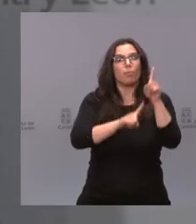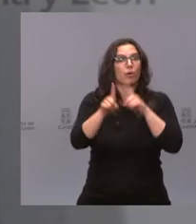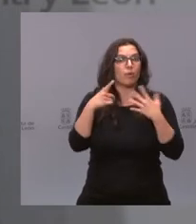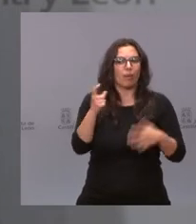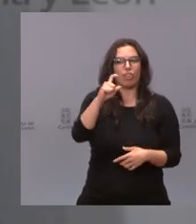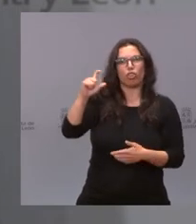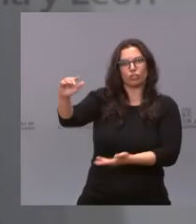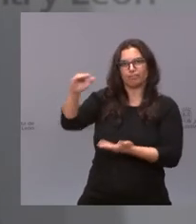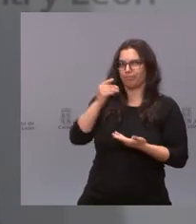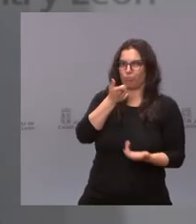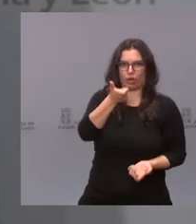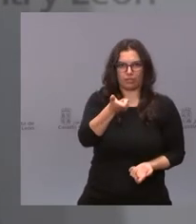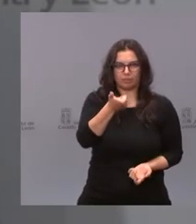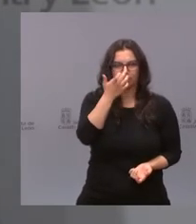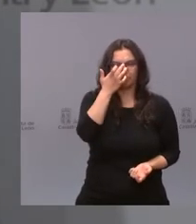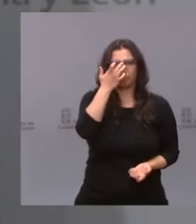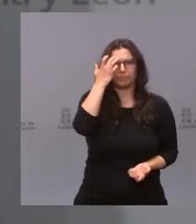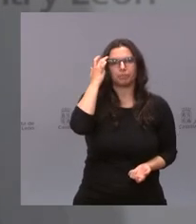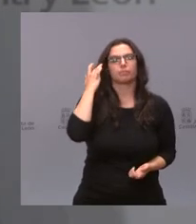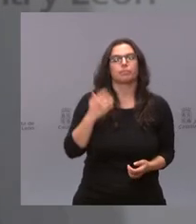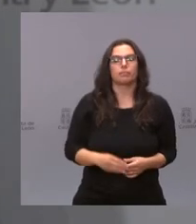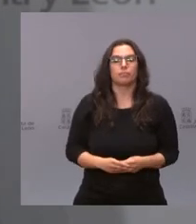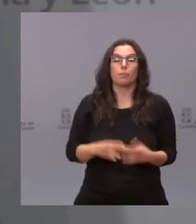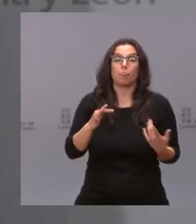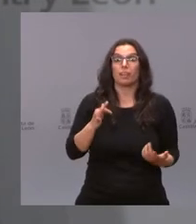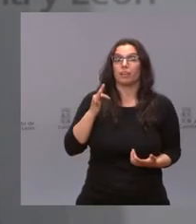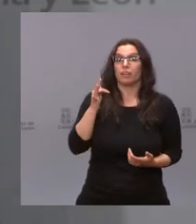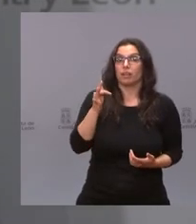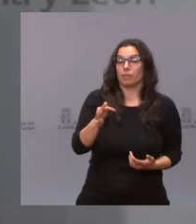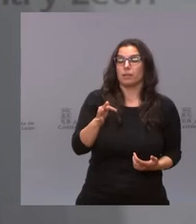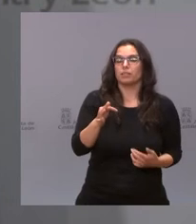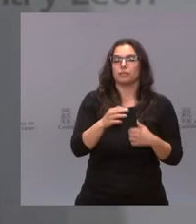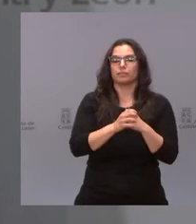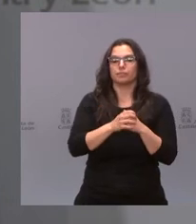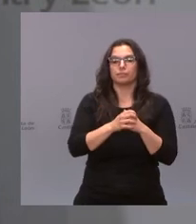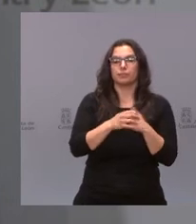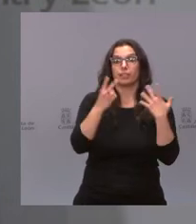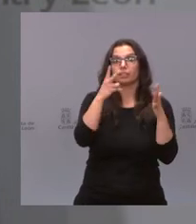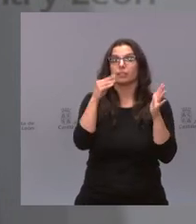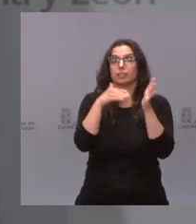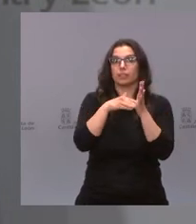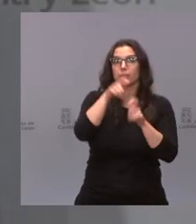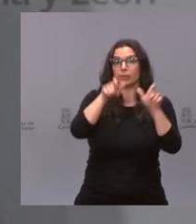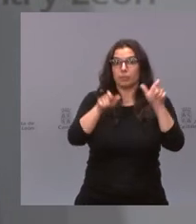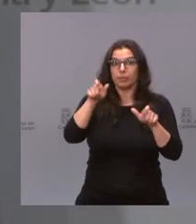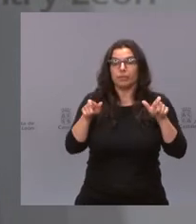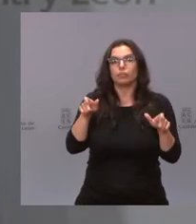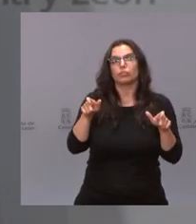dosis y además, pues de las 70.000 personas que tenemos